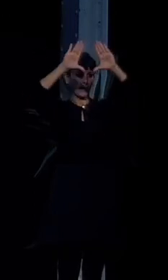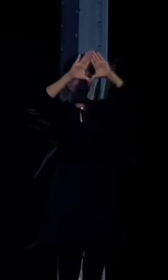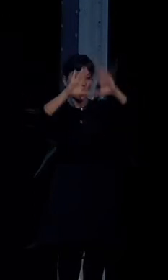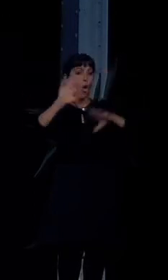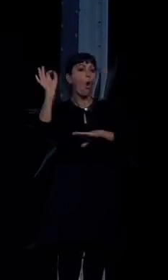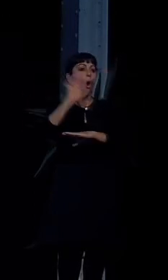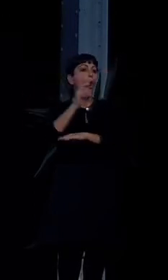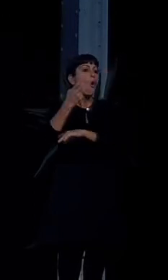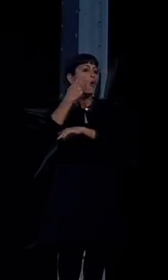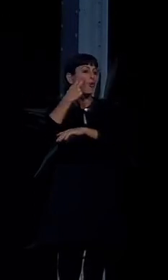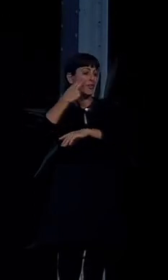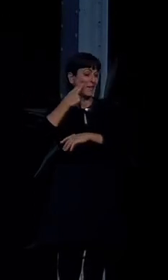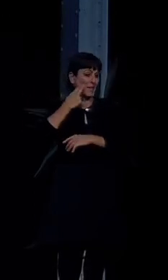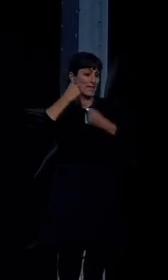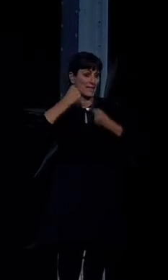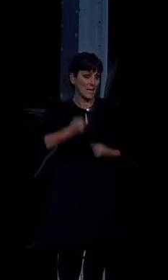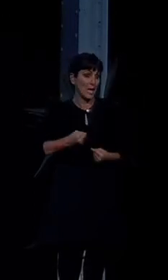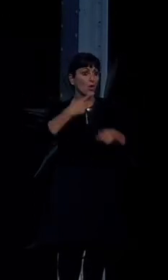al terror sexual, ¿no?